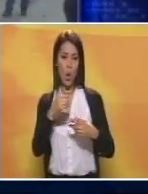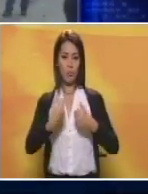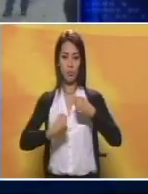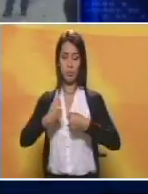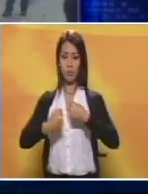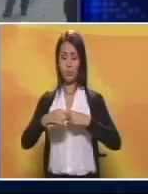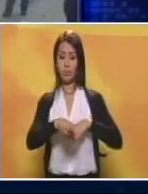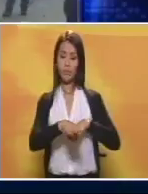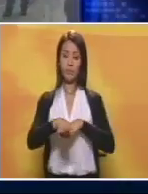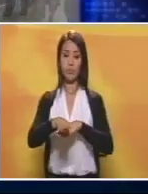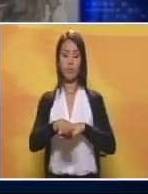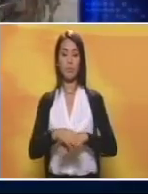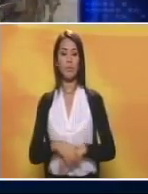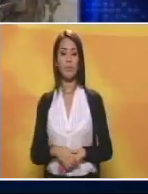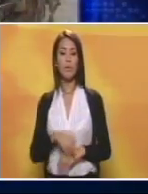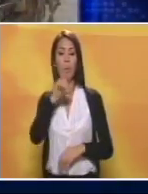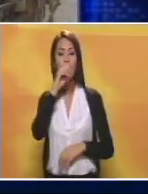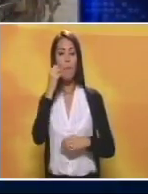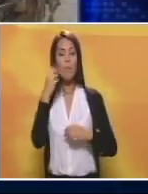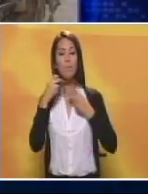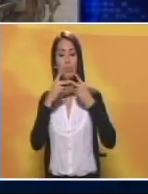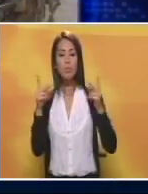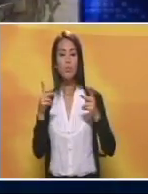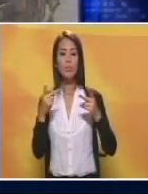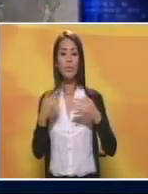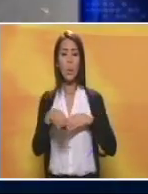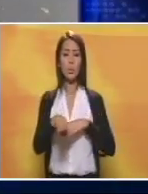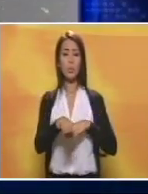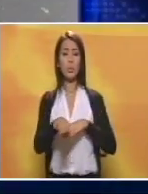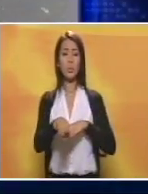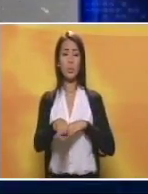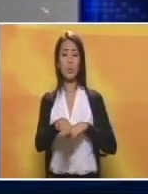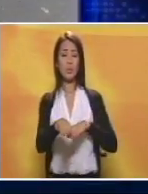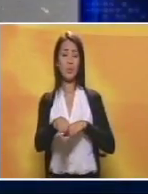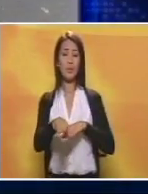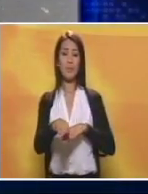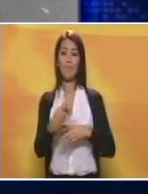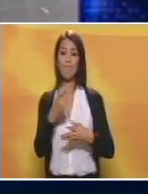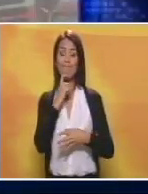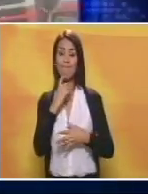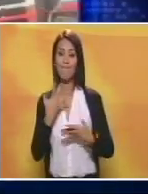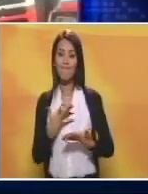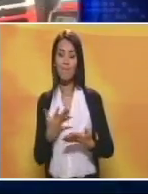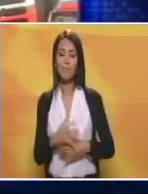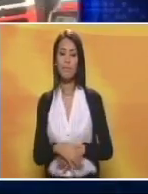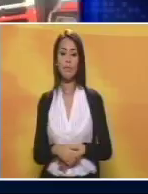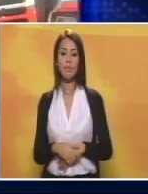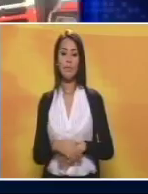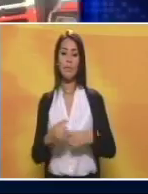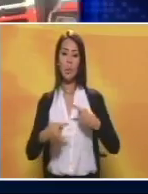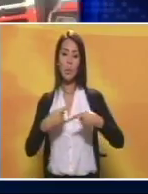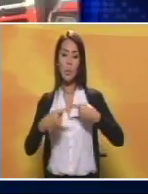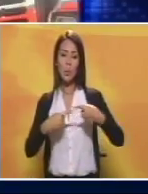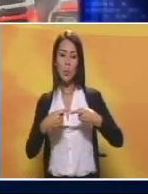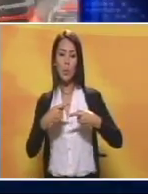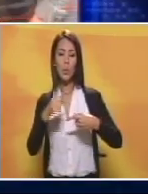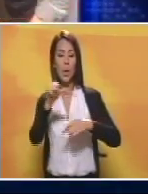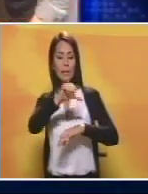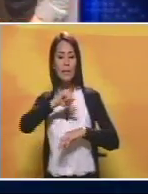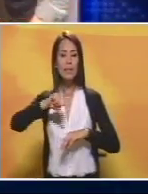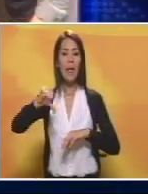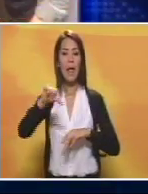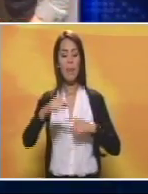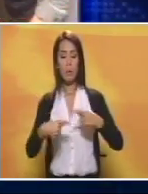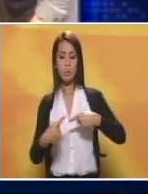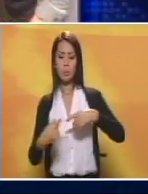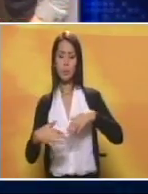Twitter indicaron que el accidente causó fuerte retraso en la zona. Aseguraron que hubo un derrame de combustible que más tarde fue controlado